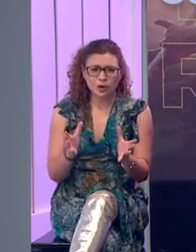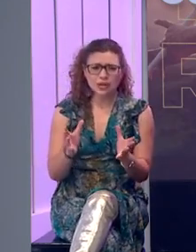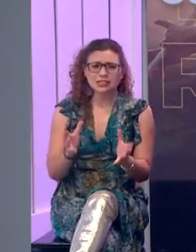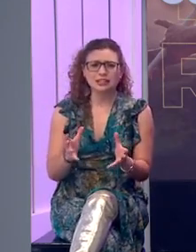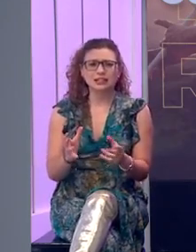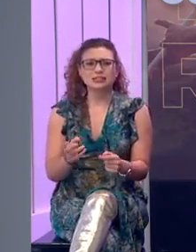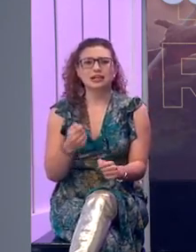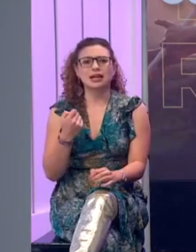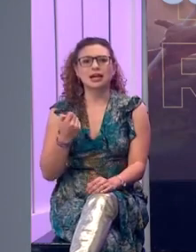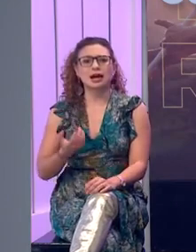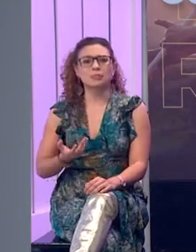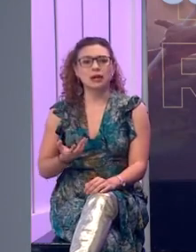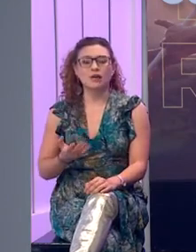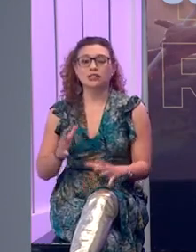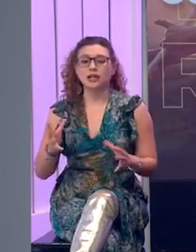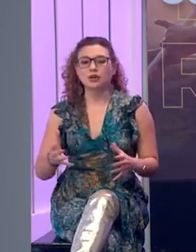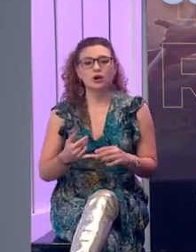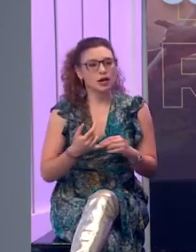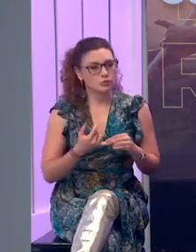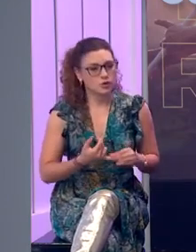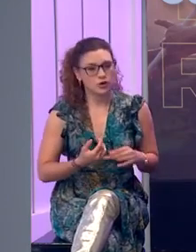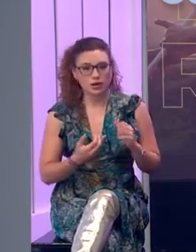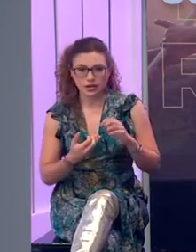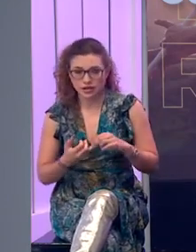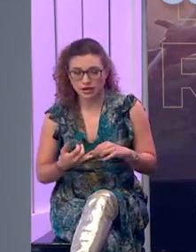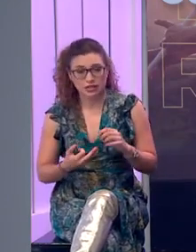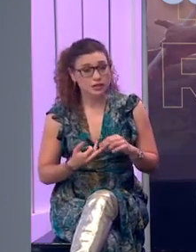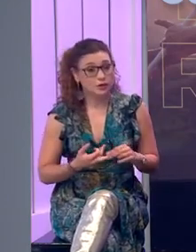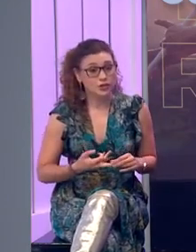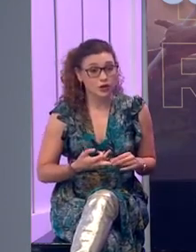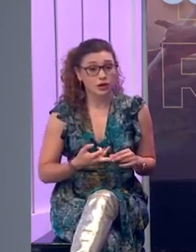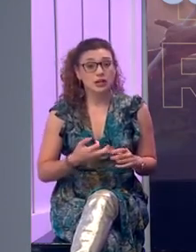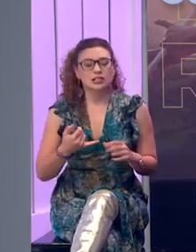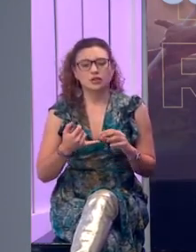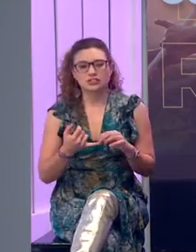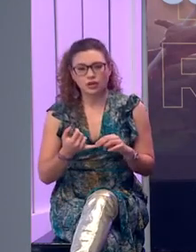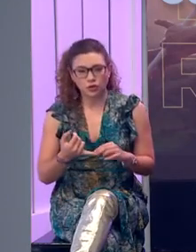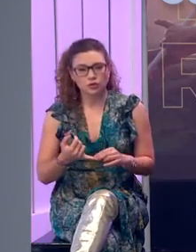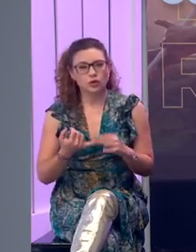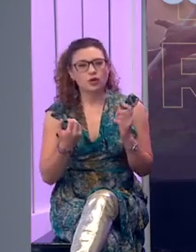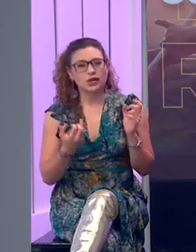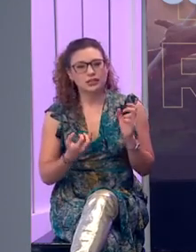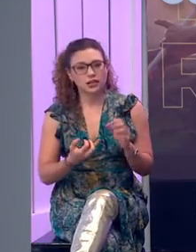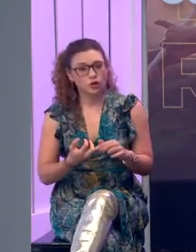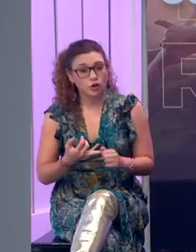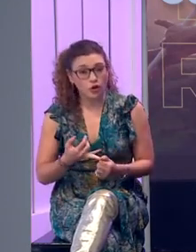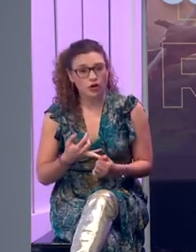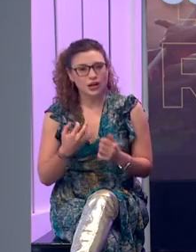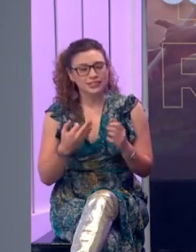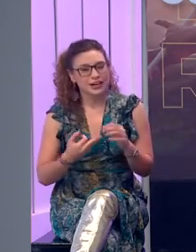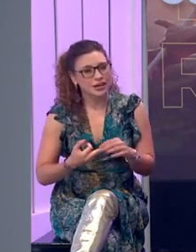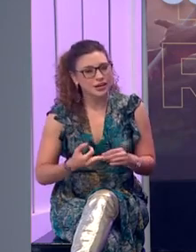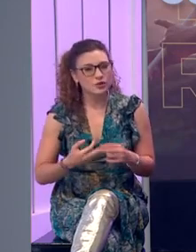era que tenía unas letras que le apelaban ya no al amor, a la alegría, a la celebración, sino a estar roto, al dolor, a estar herido, a